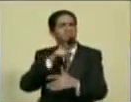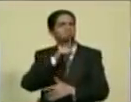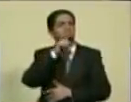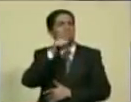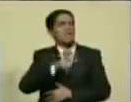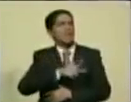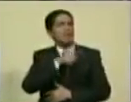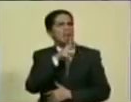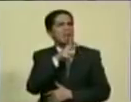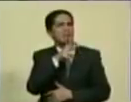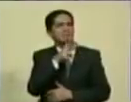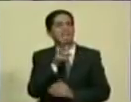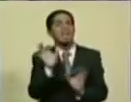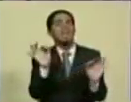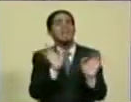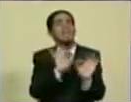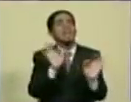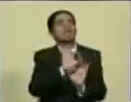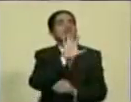ningún país